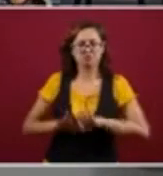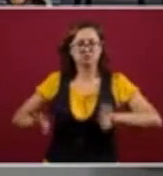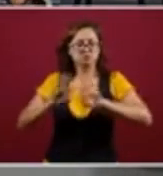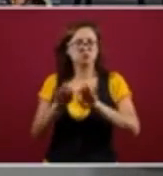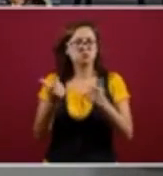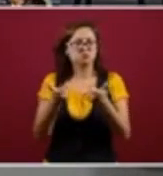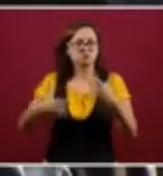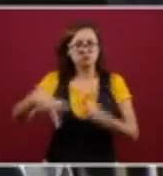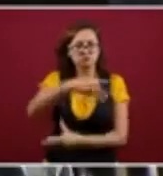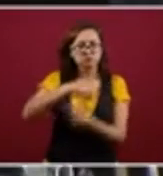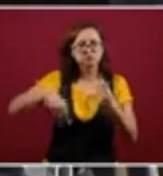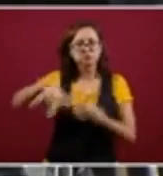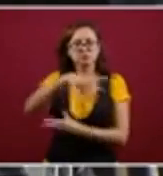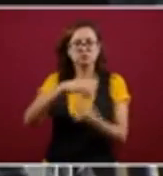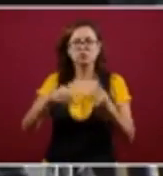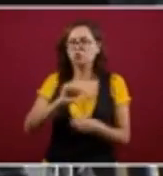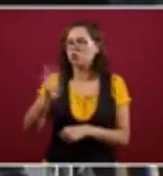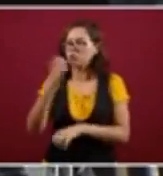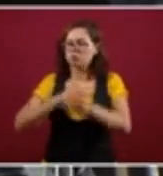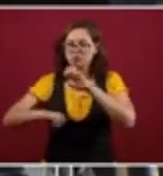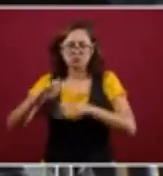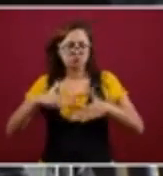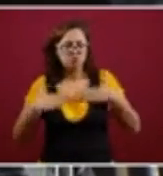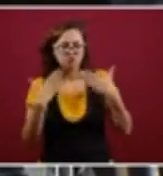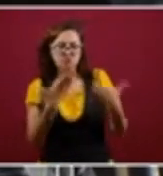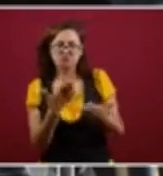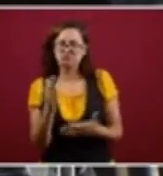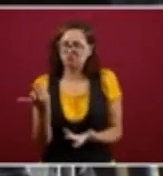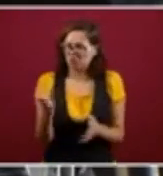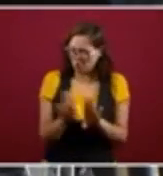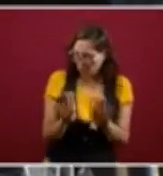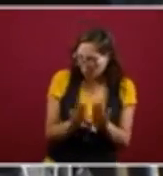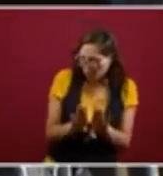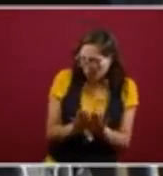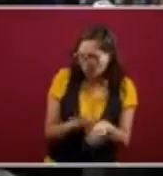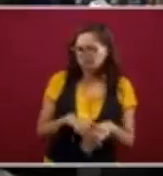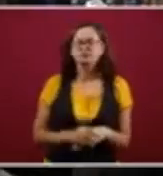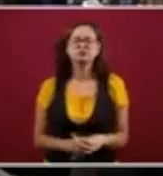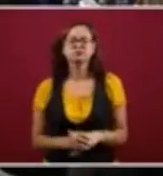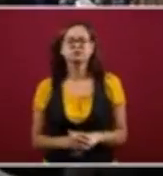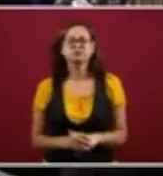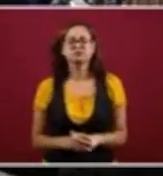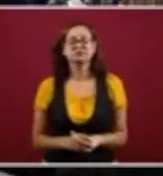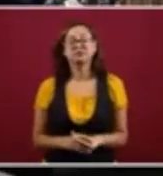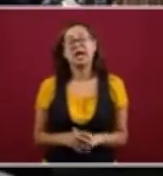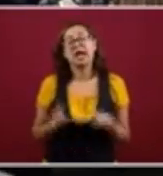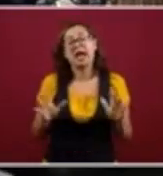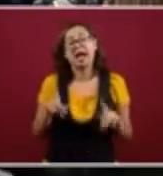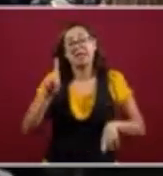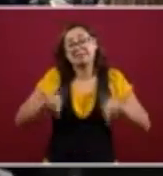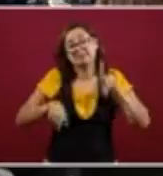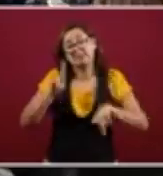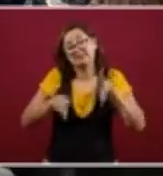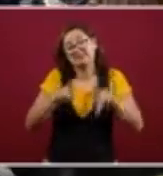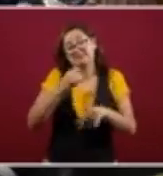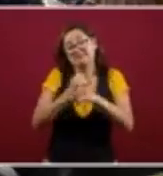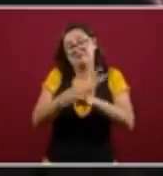la certeza y confianza de los empresarios. Pues es que depende de qué datos se utilicen, ¿no?